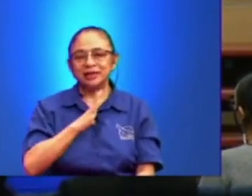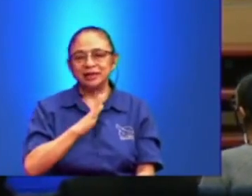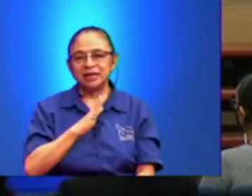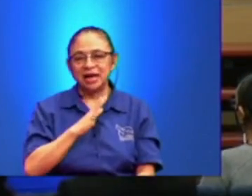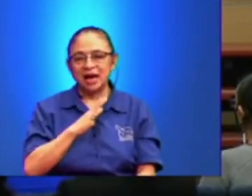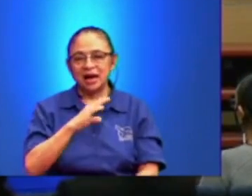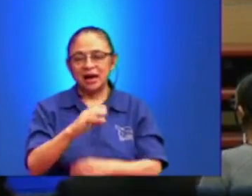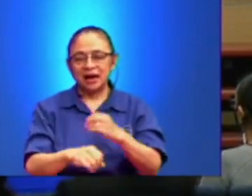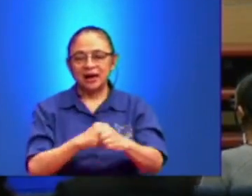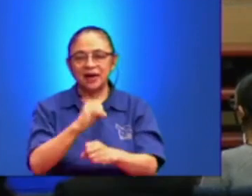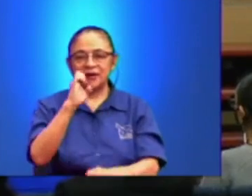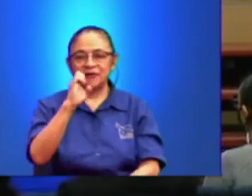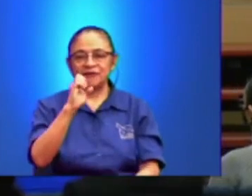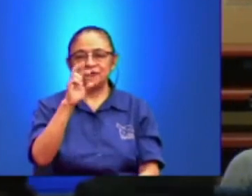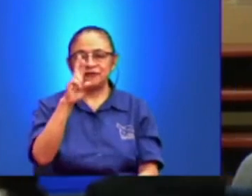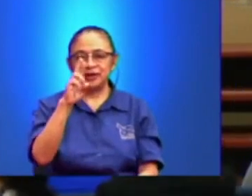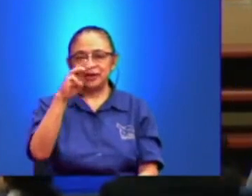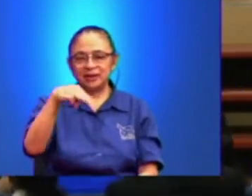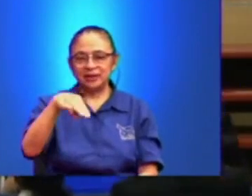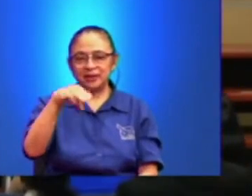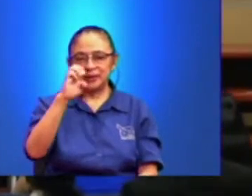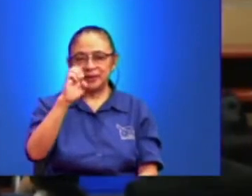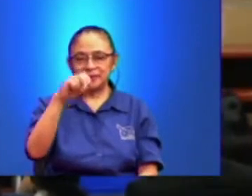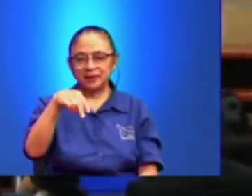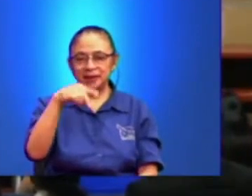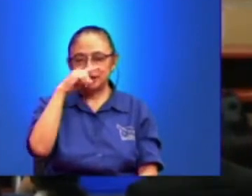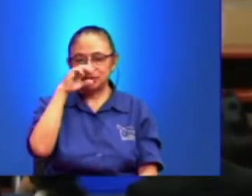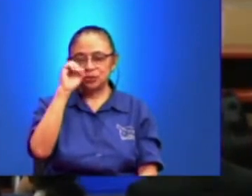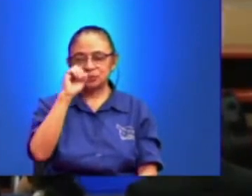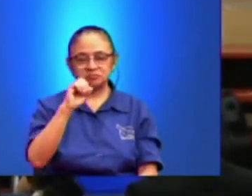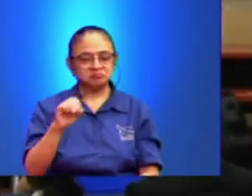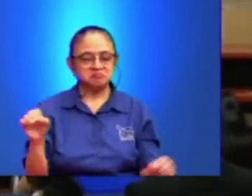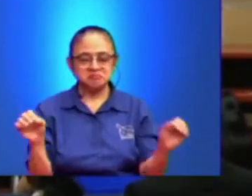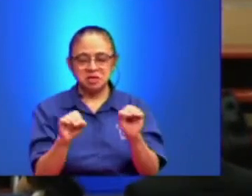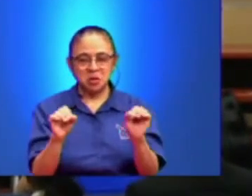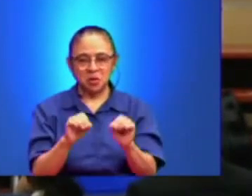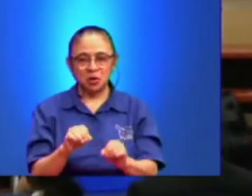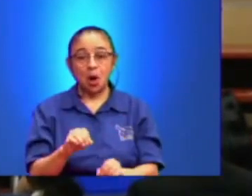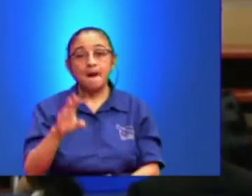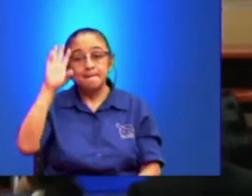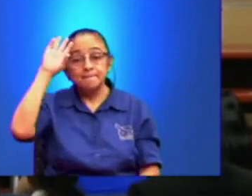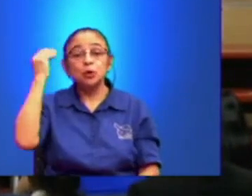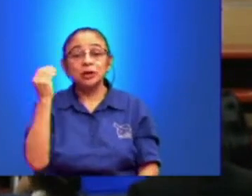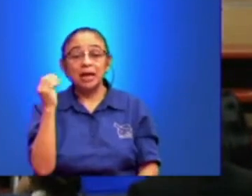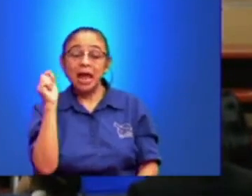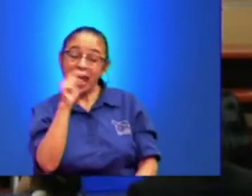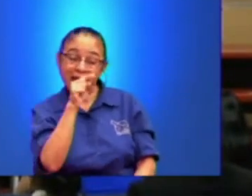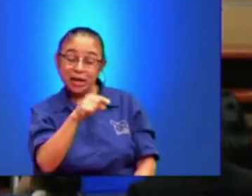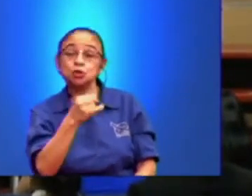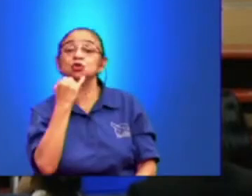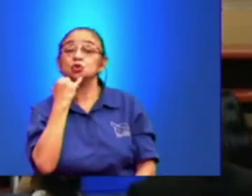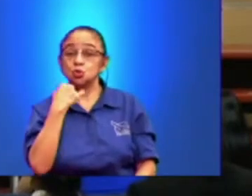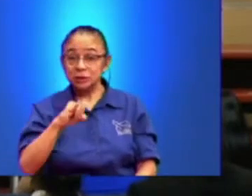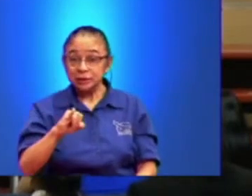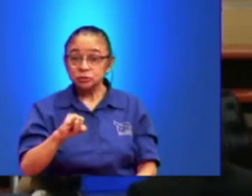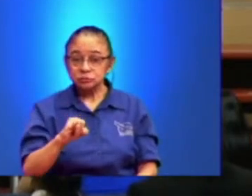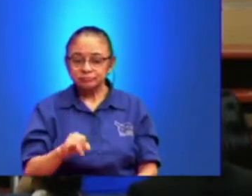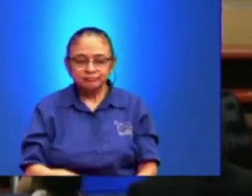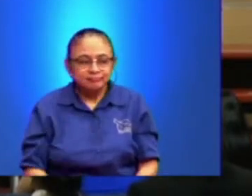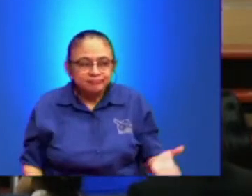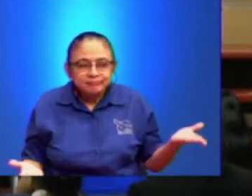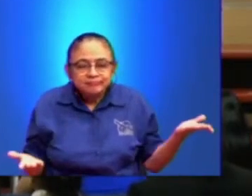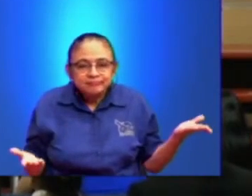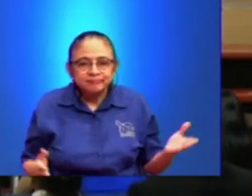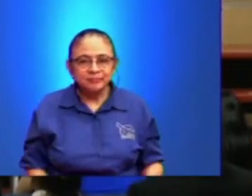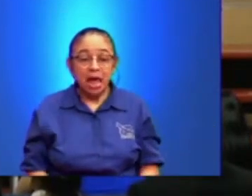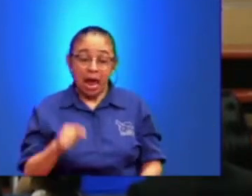había fermento en el jugo de uva porque porque ellos eran judíos y eso que dirá pues